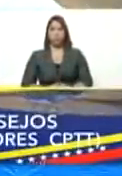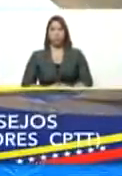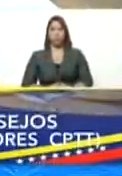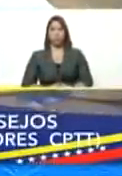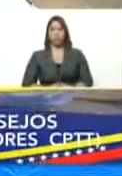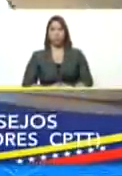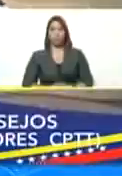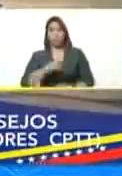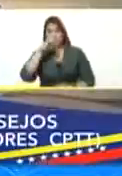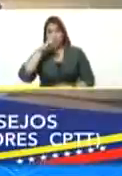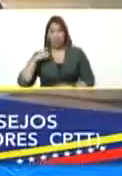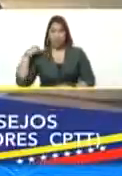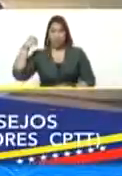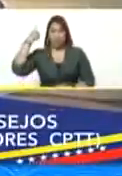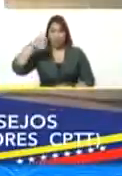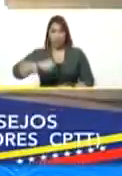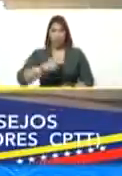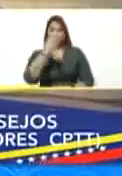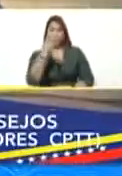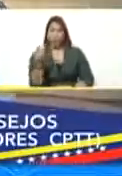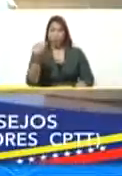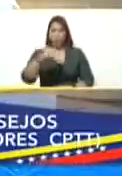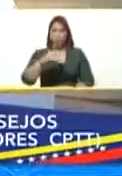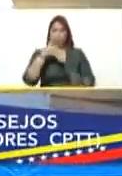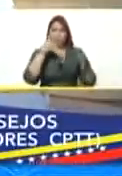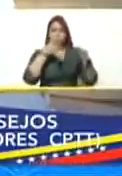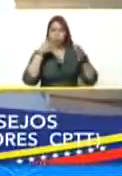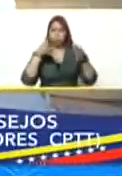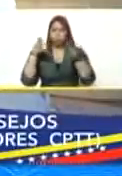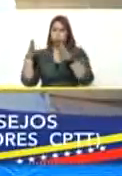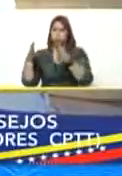en estos años y los años que están por venir, es formar.